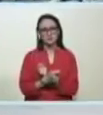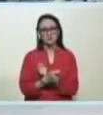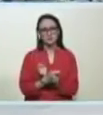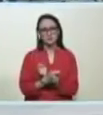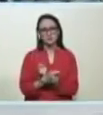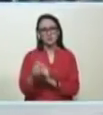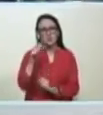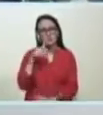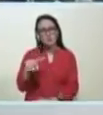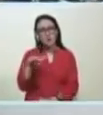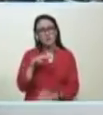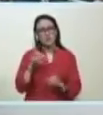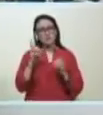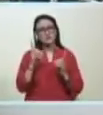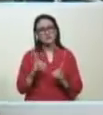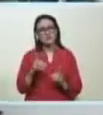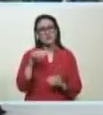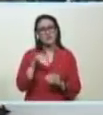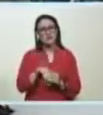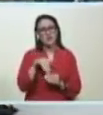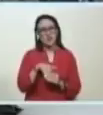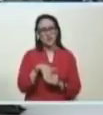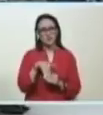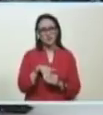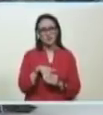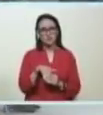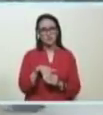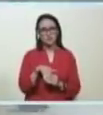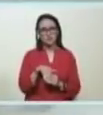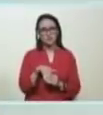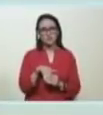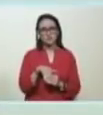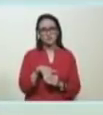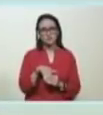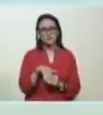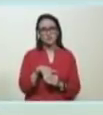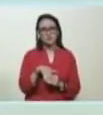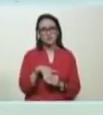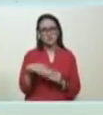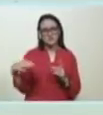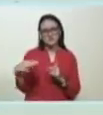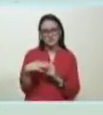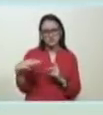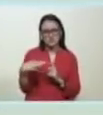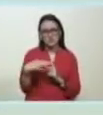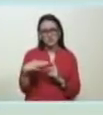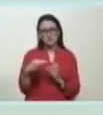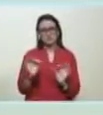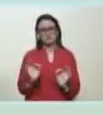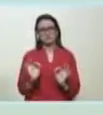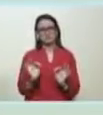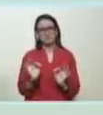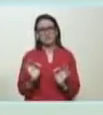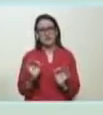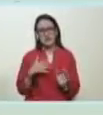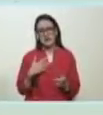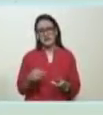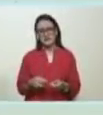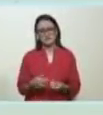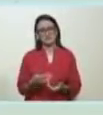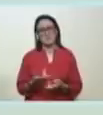Y el pueblo decidió con votos el conflicto que nos querían llevar en la guerra de carácter no convencional a una guerra